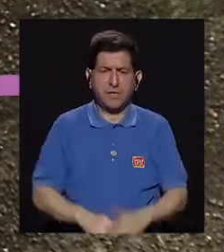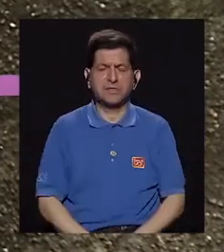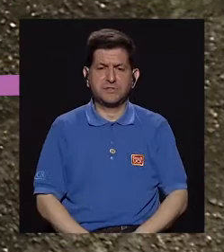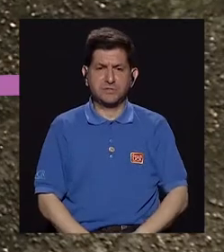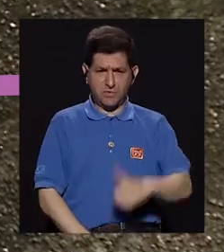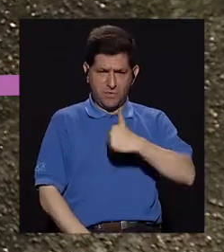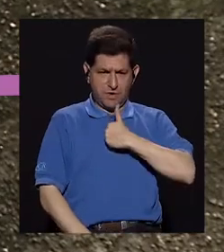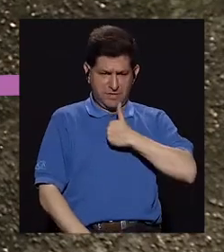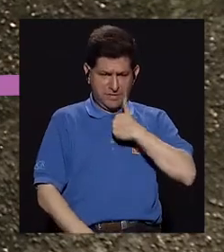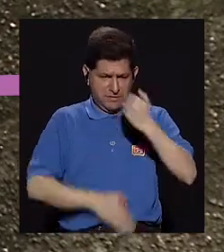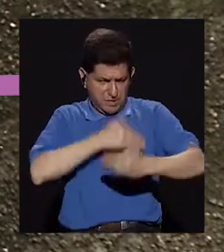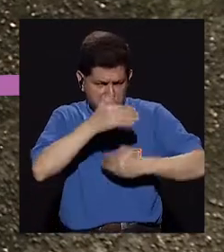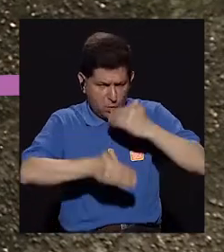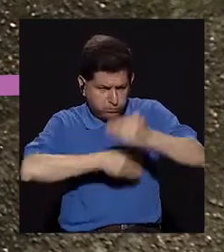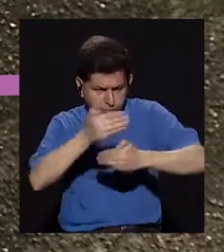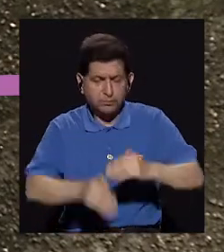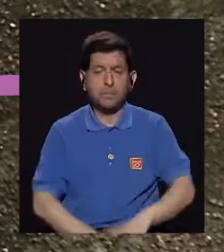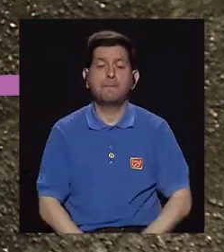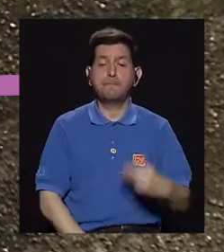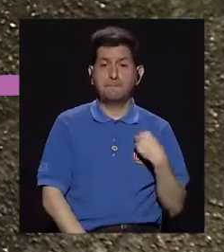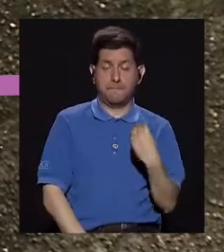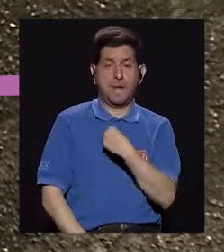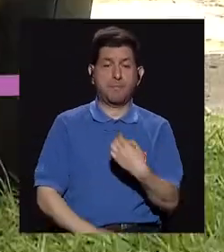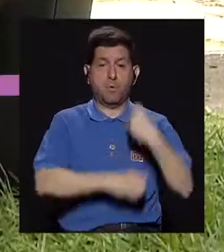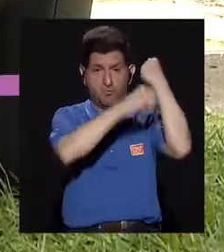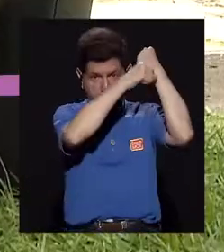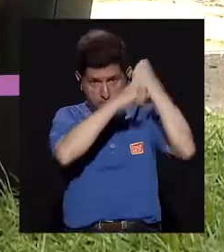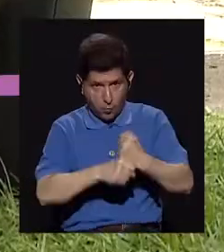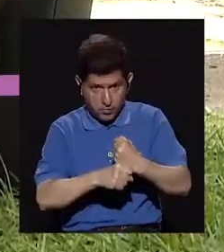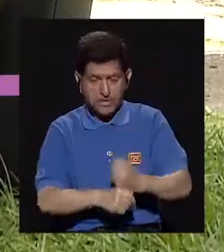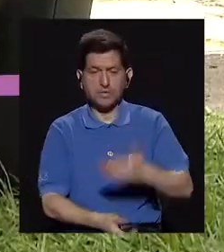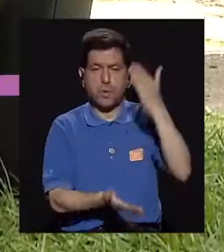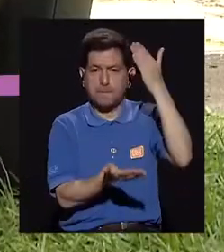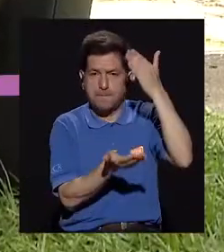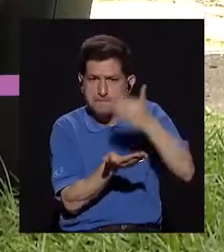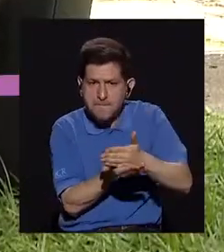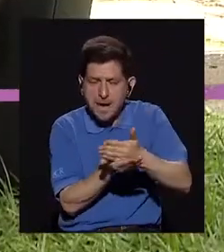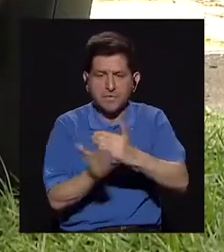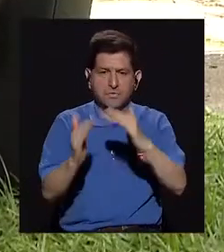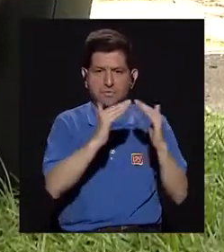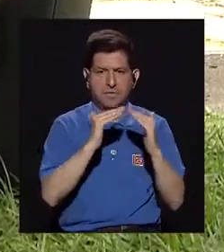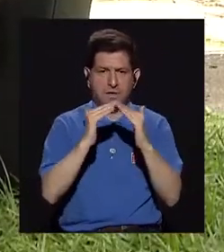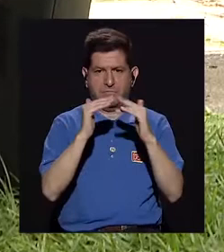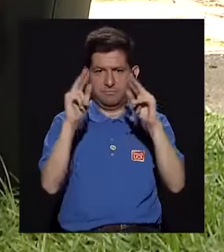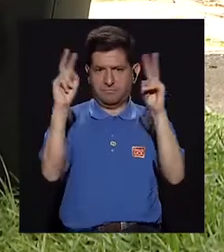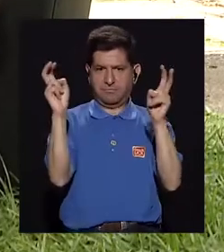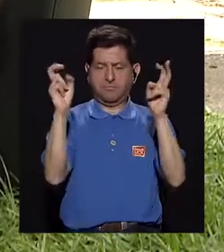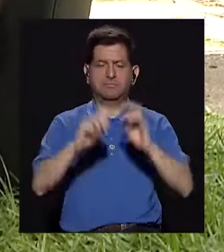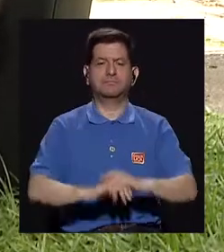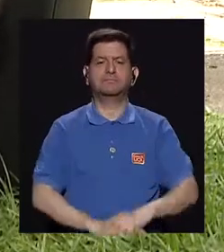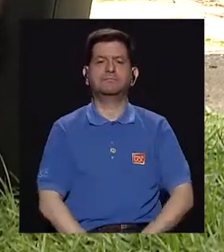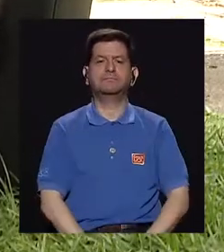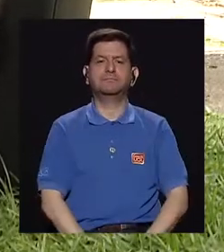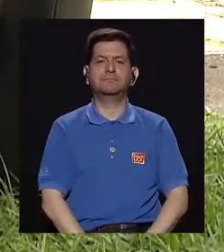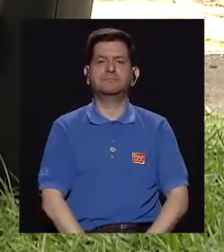Públicos Autogestionados y miembro de la Fundación Pausa Urbana. Mario,